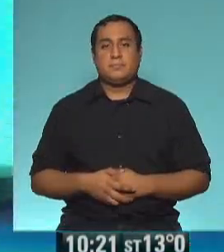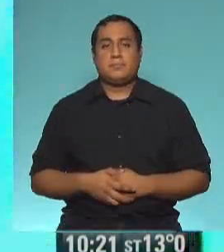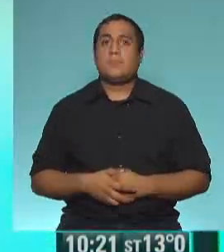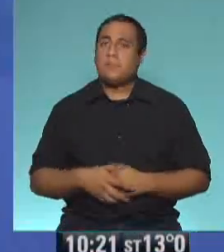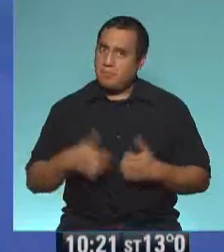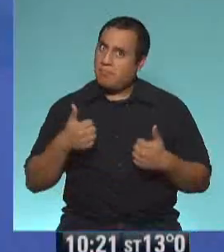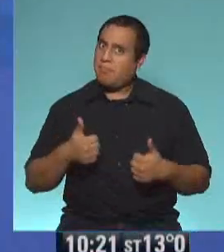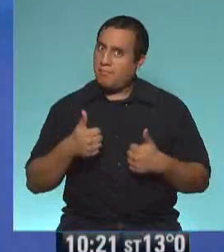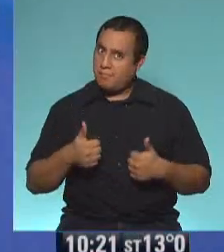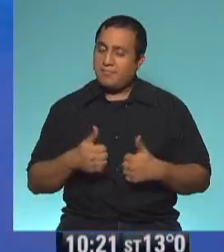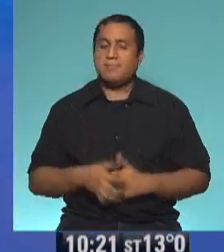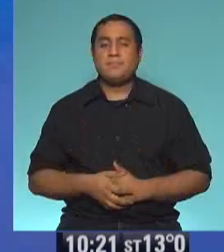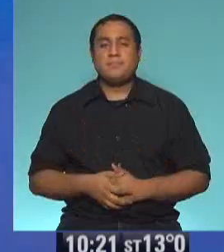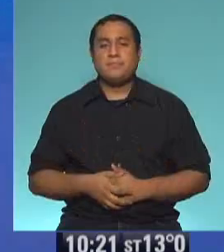¡Eso!